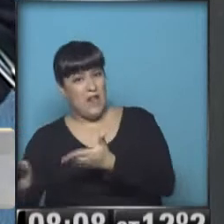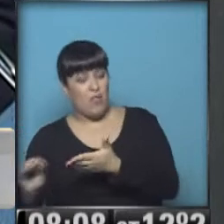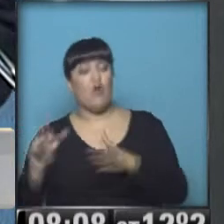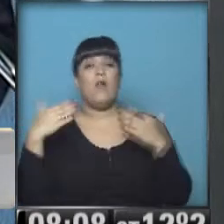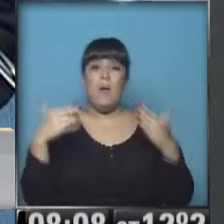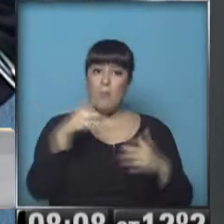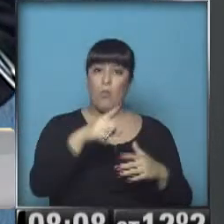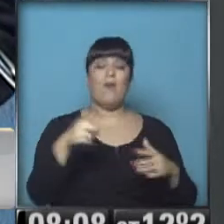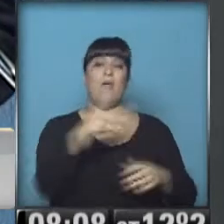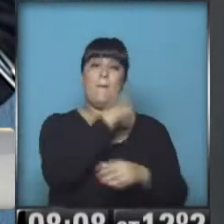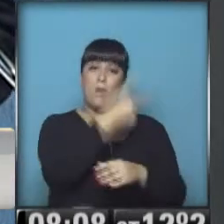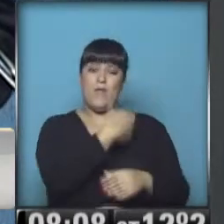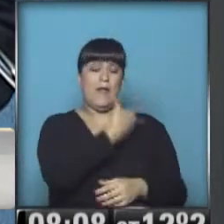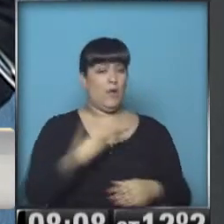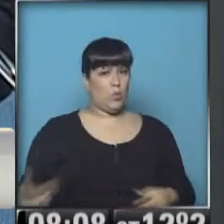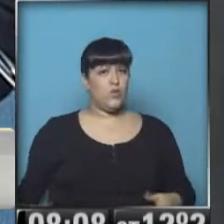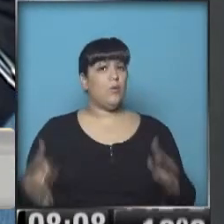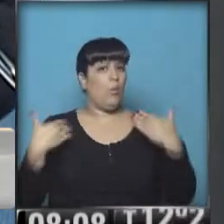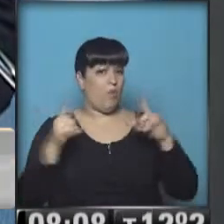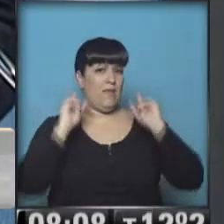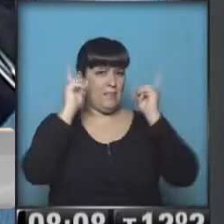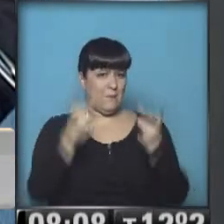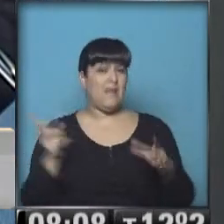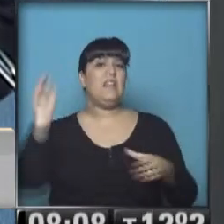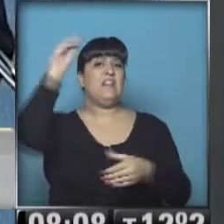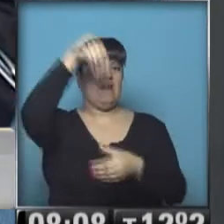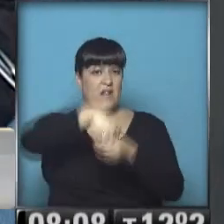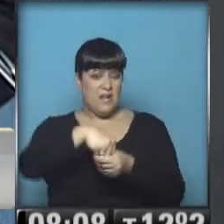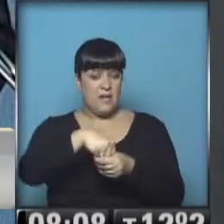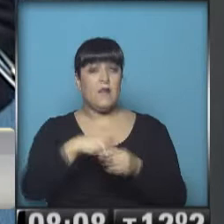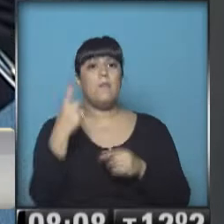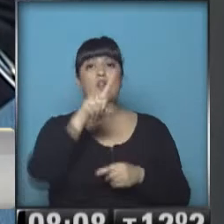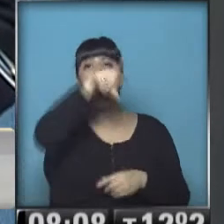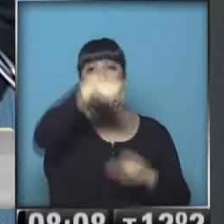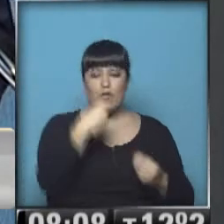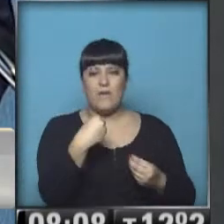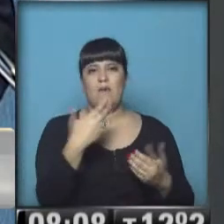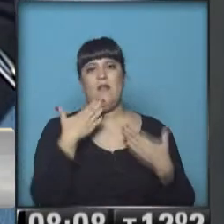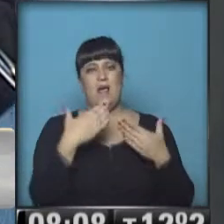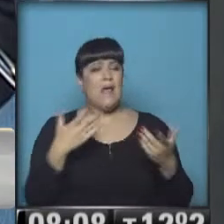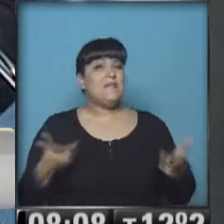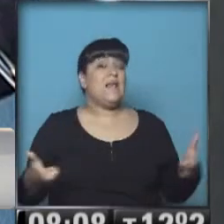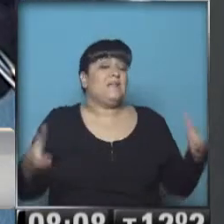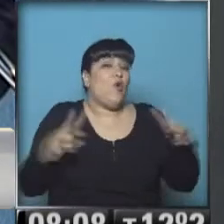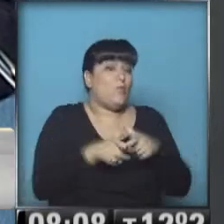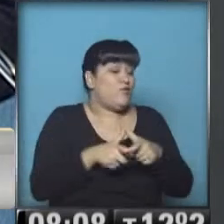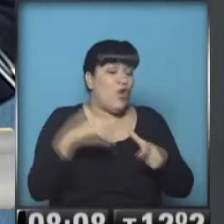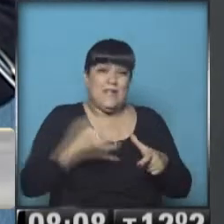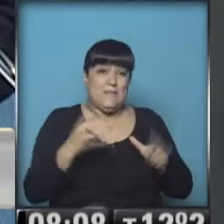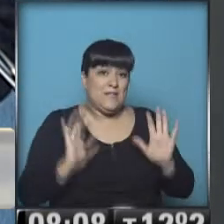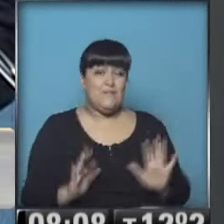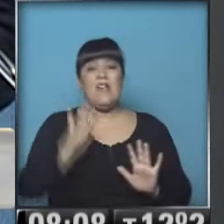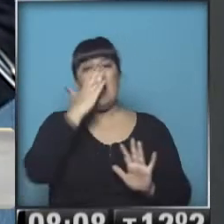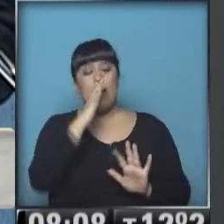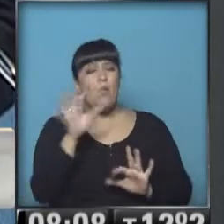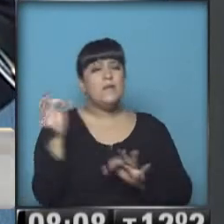ejecutivo que participa en el proceso de formación y sanción de las leyes eso tiene que provenir de una iniciativa del área específica luego obviamente existe una